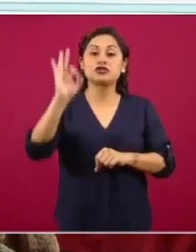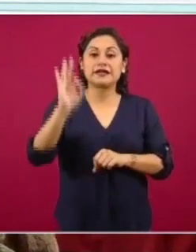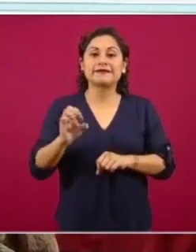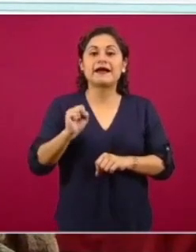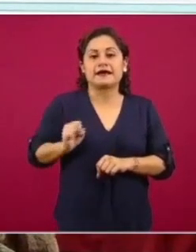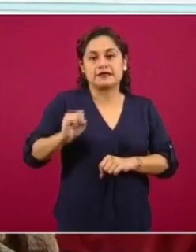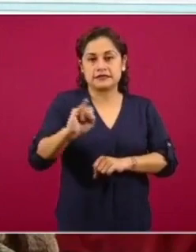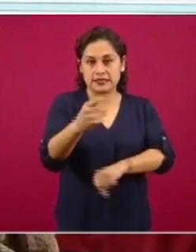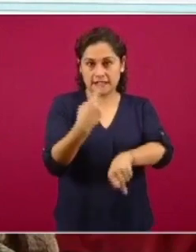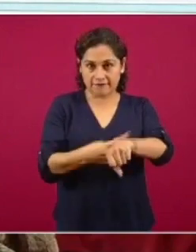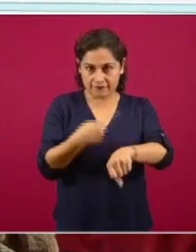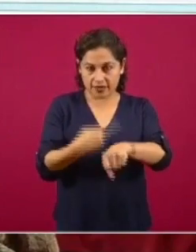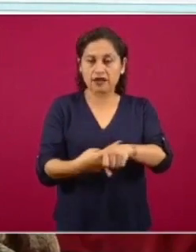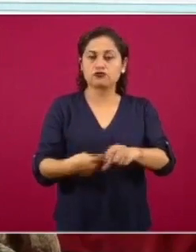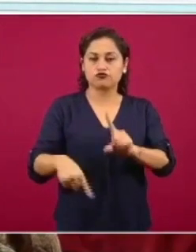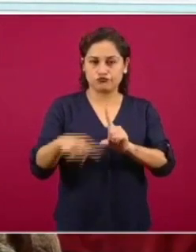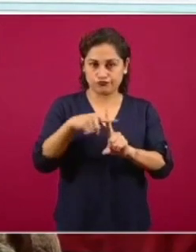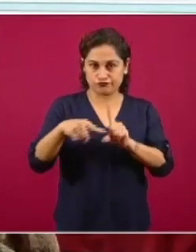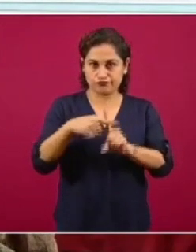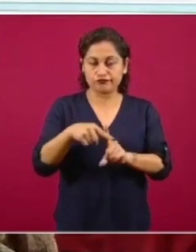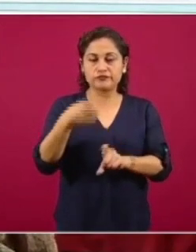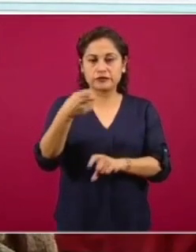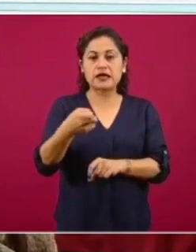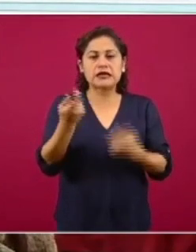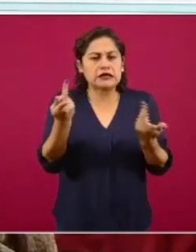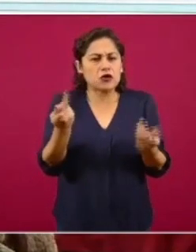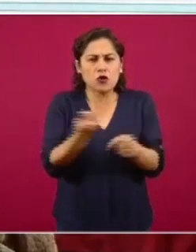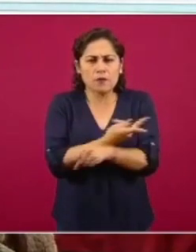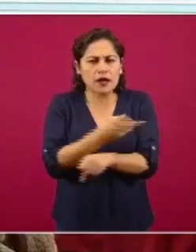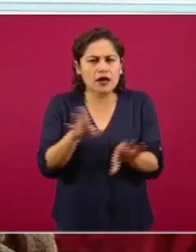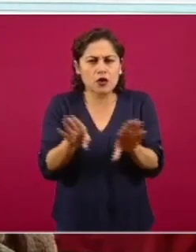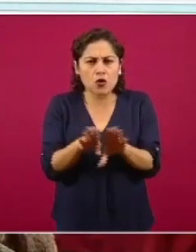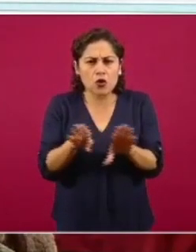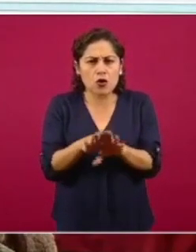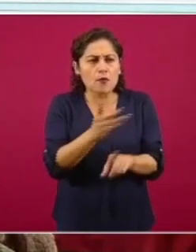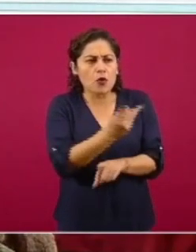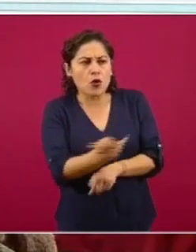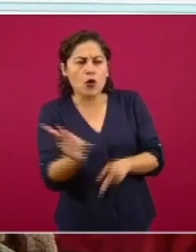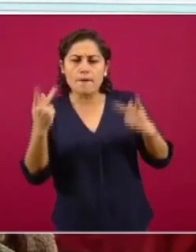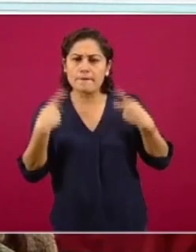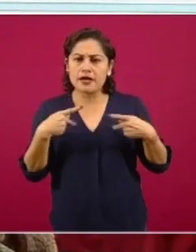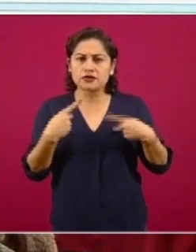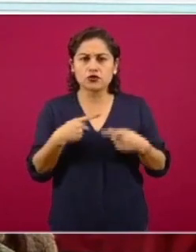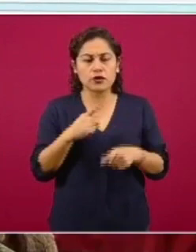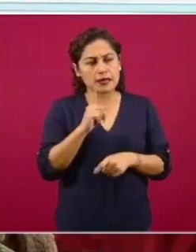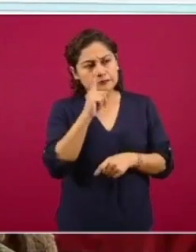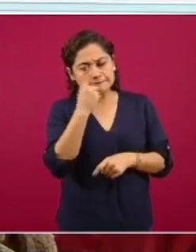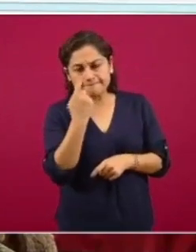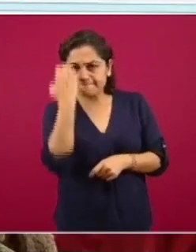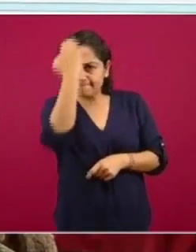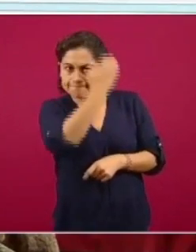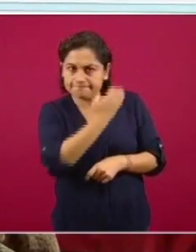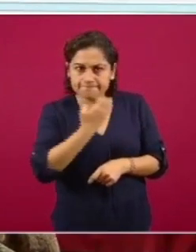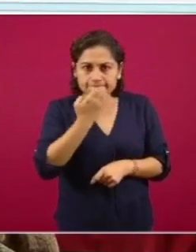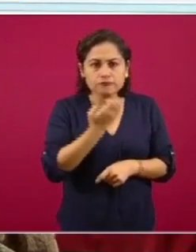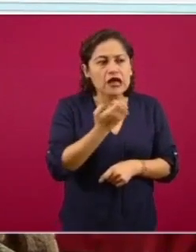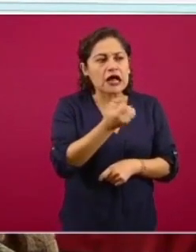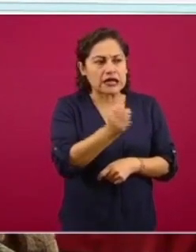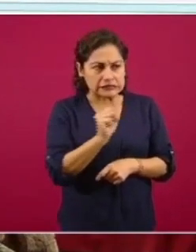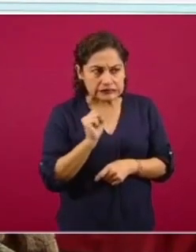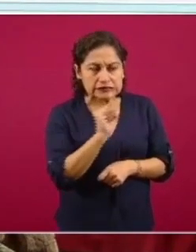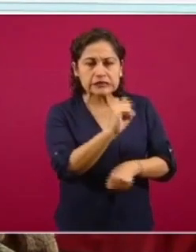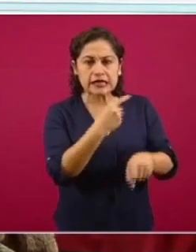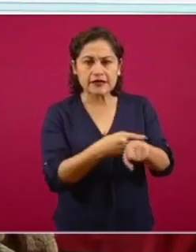del total de individuos que en la semana le toman una muestra, ¿qué porcentaje de ellos sale positivo para